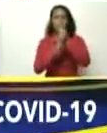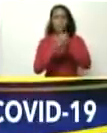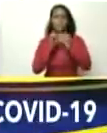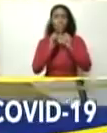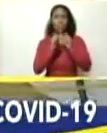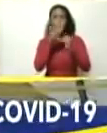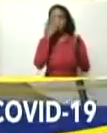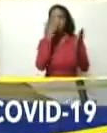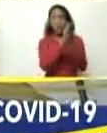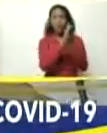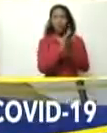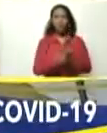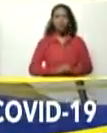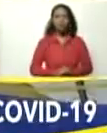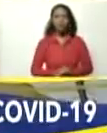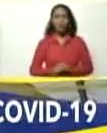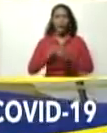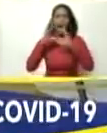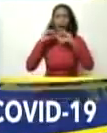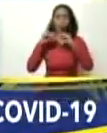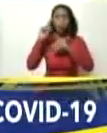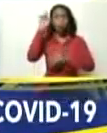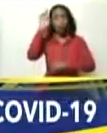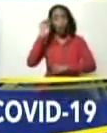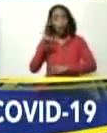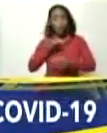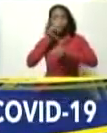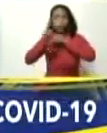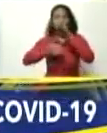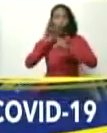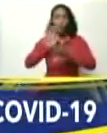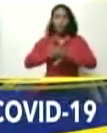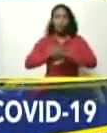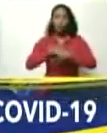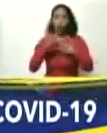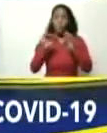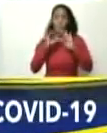mantenerse al frente, hablándole todos los días, porque es una pandemia.